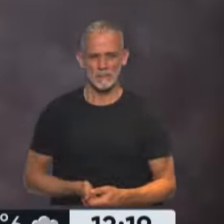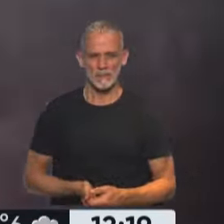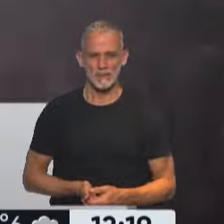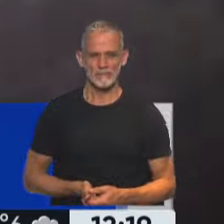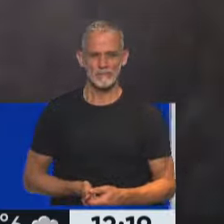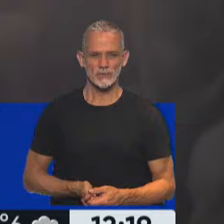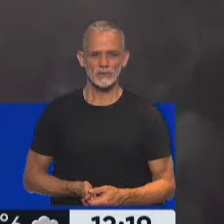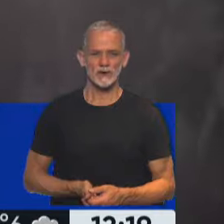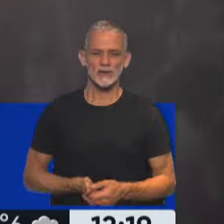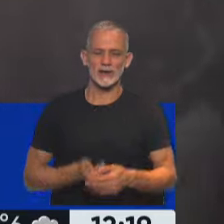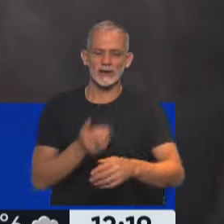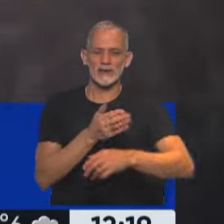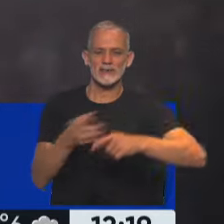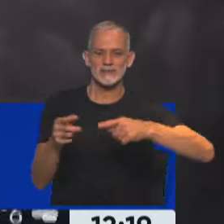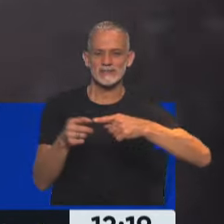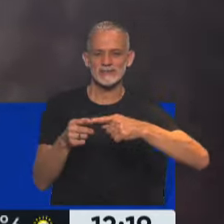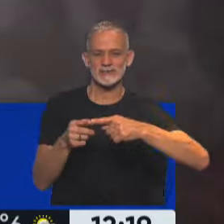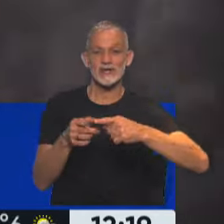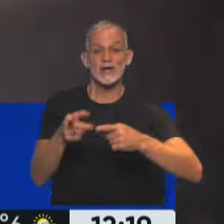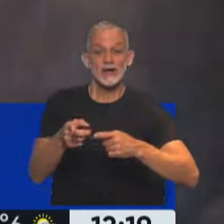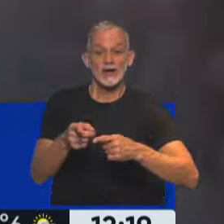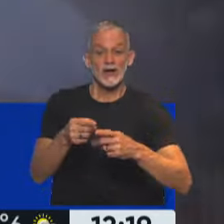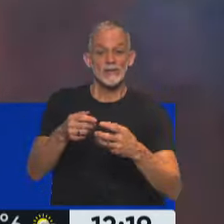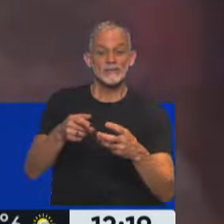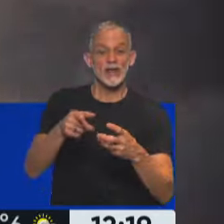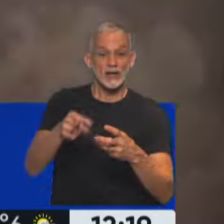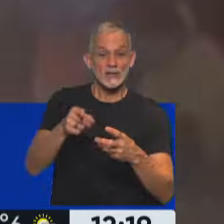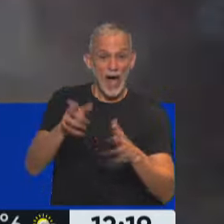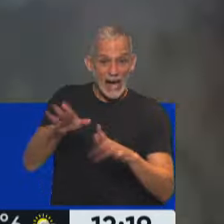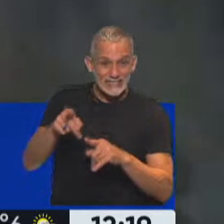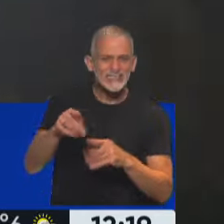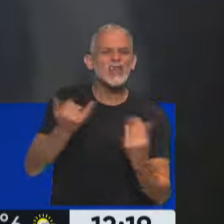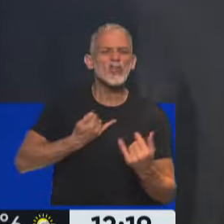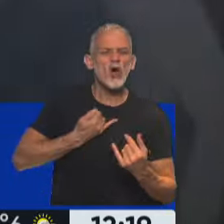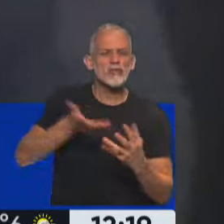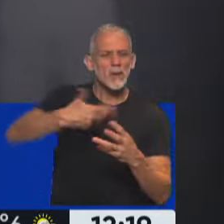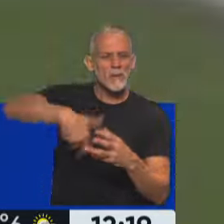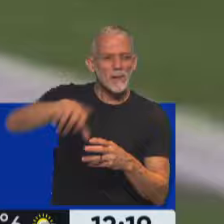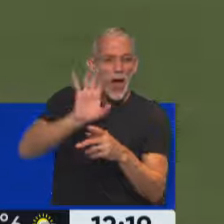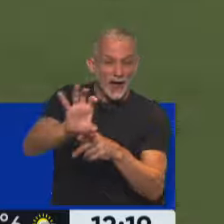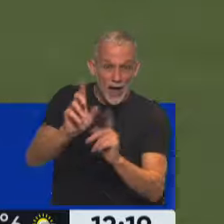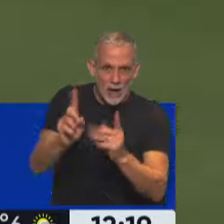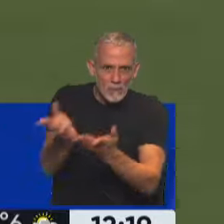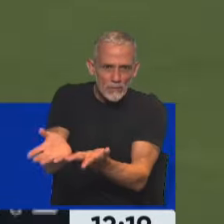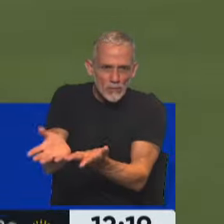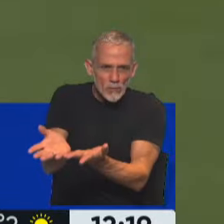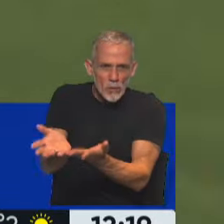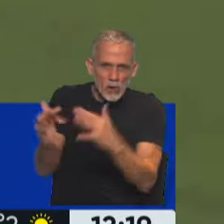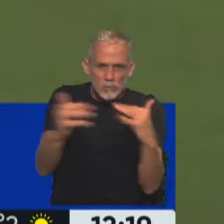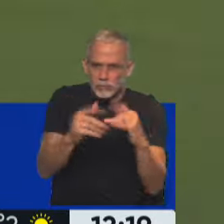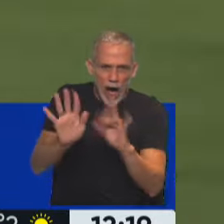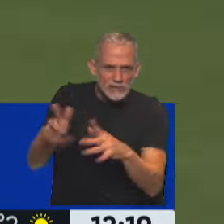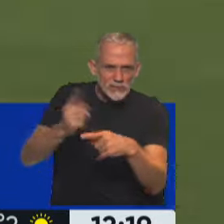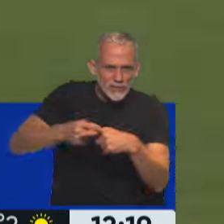Bueno, y siguen los festejos, no solo acá, sino del otro lado del mundo. Esto estaba pasando mientras se jugaba el partido en Bangladesh,